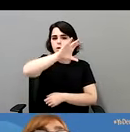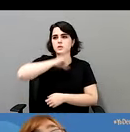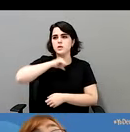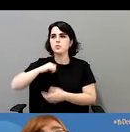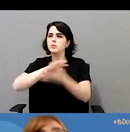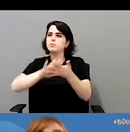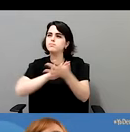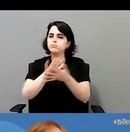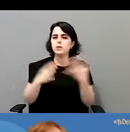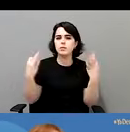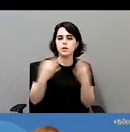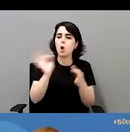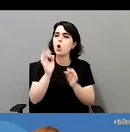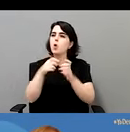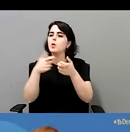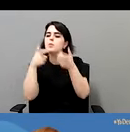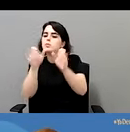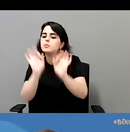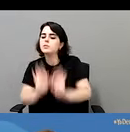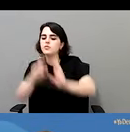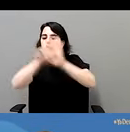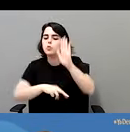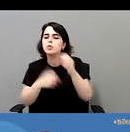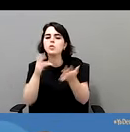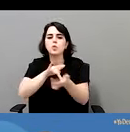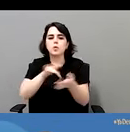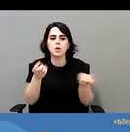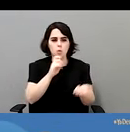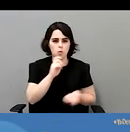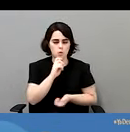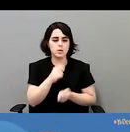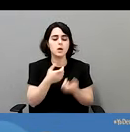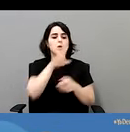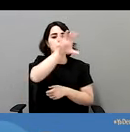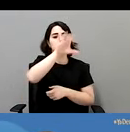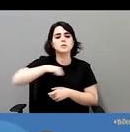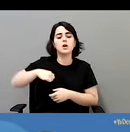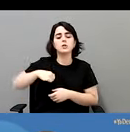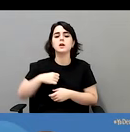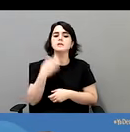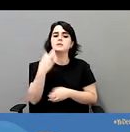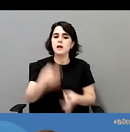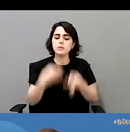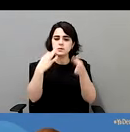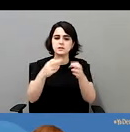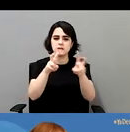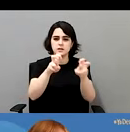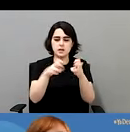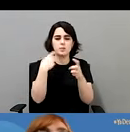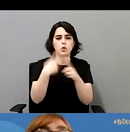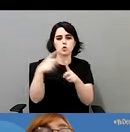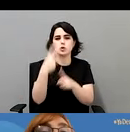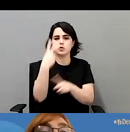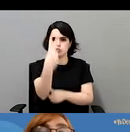o qué partes suelen regular? Bueno, pues las comunidades autónomas fundamentalmente se van a pronunciar sobre dos cosas,